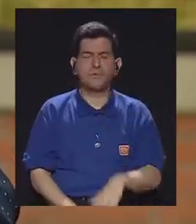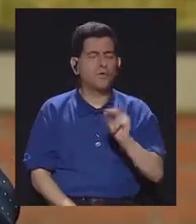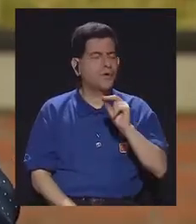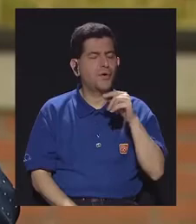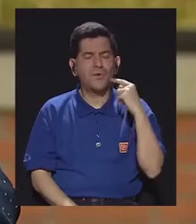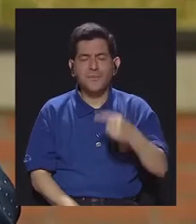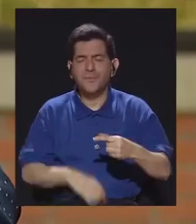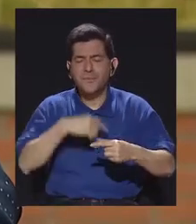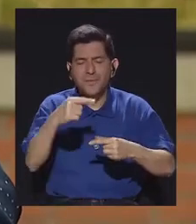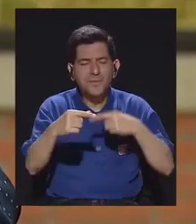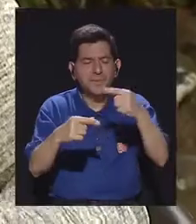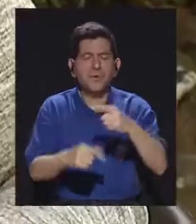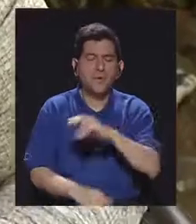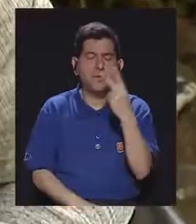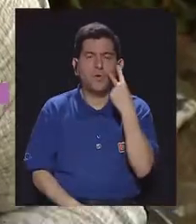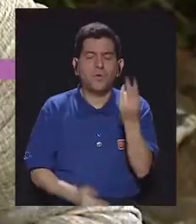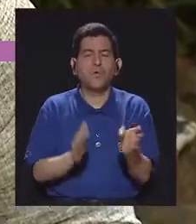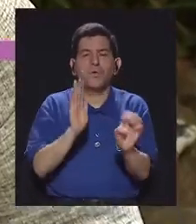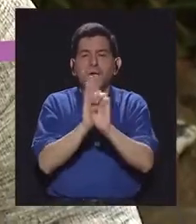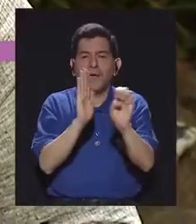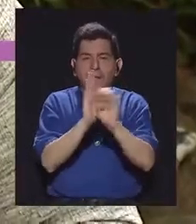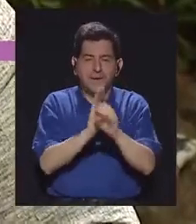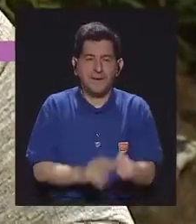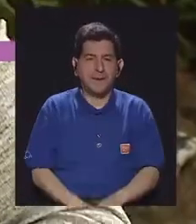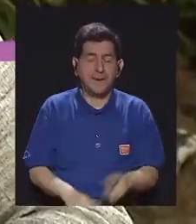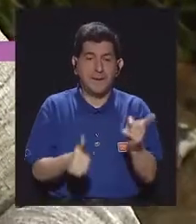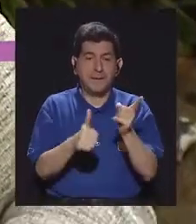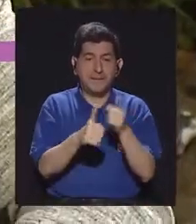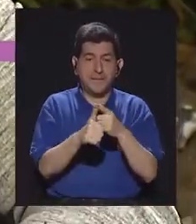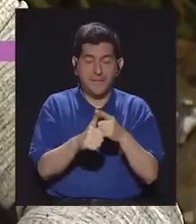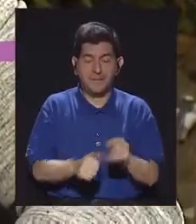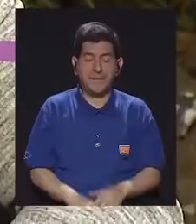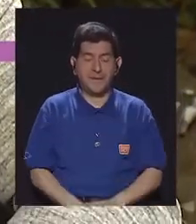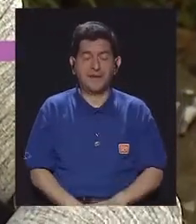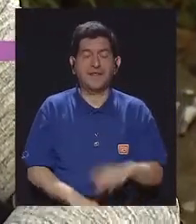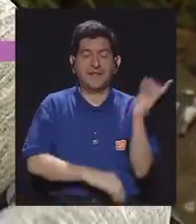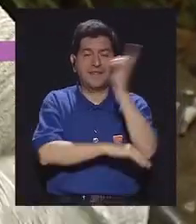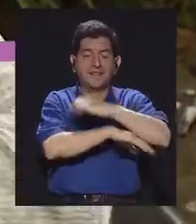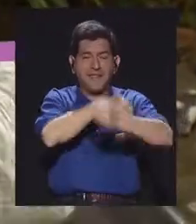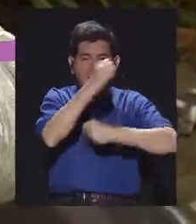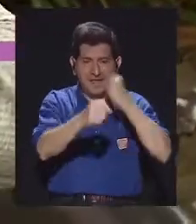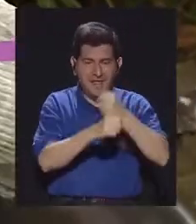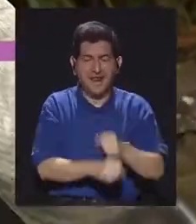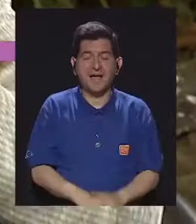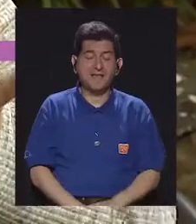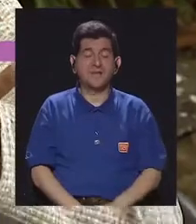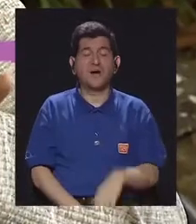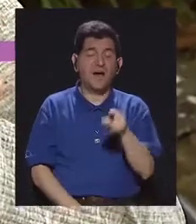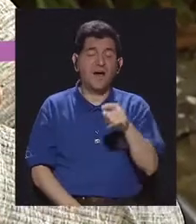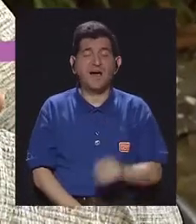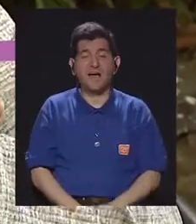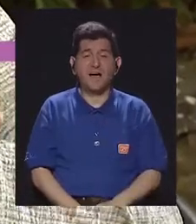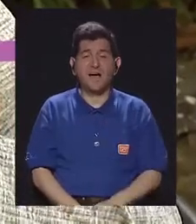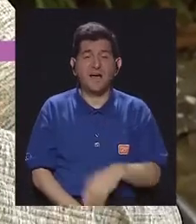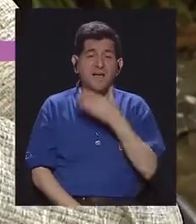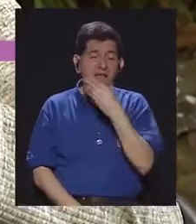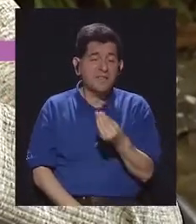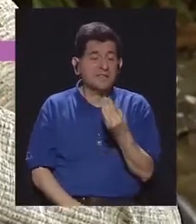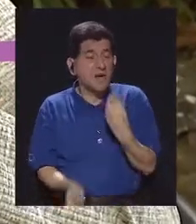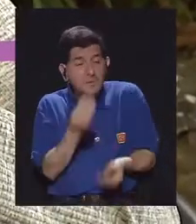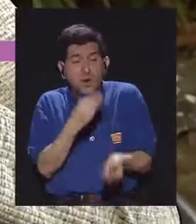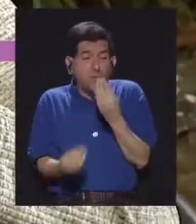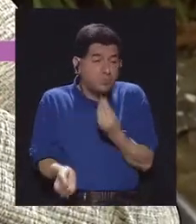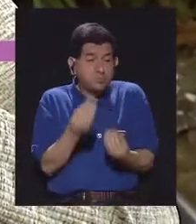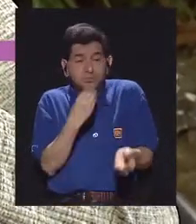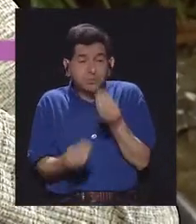paso por paso. O lo que vemos, por ejemplo, los primeros de año. Cuando hacemos loco en diciembre con los tamalitos y el montón de